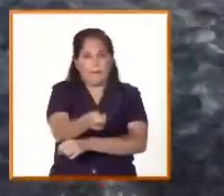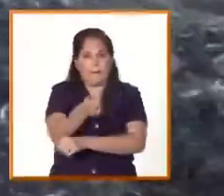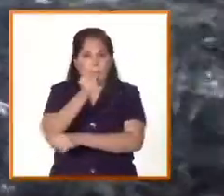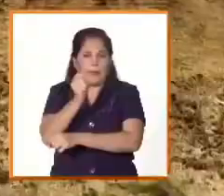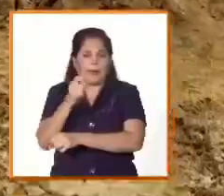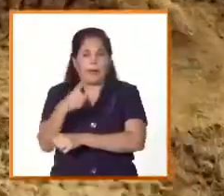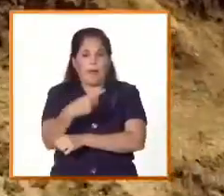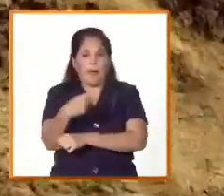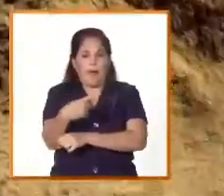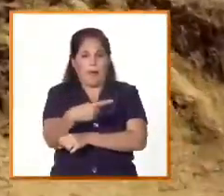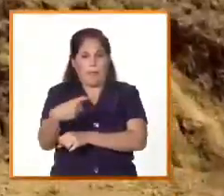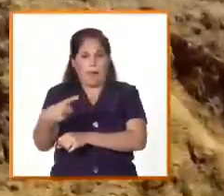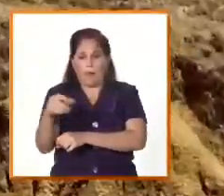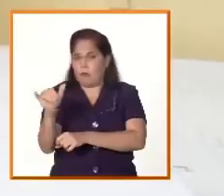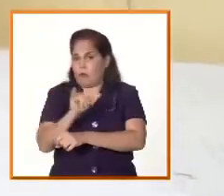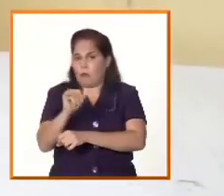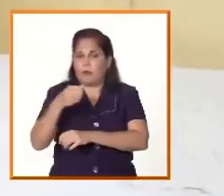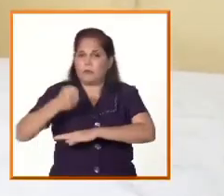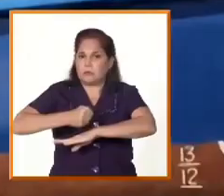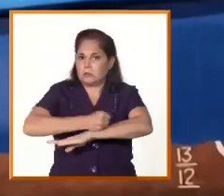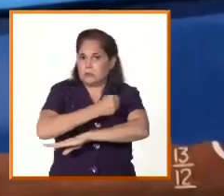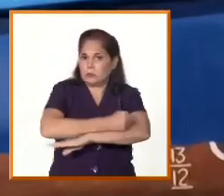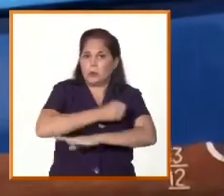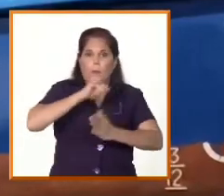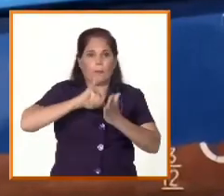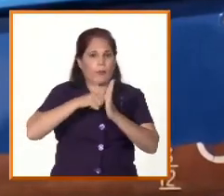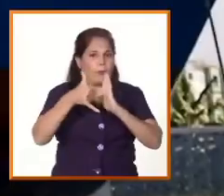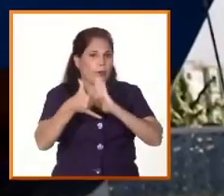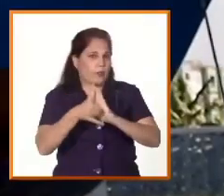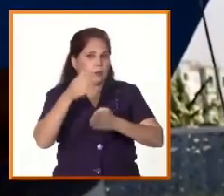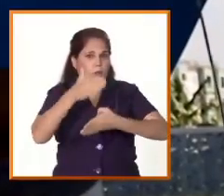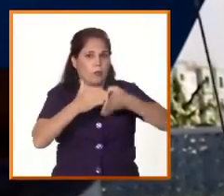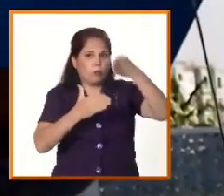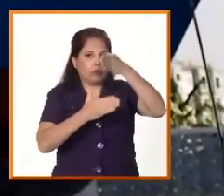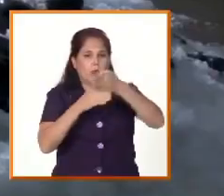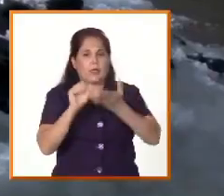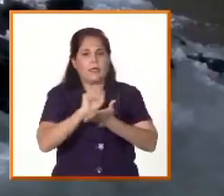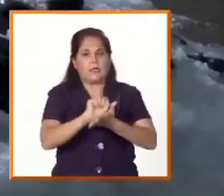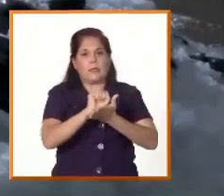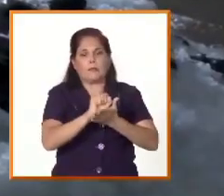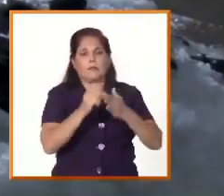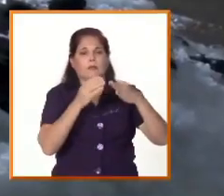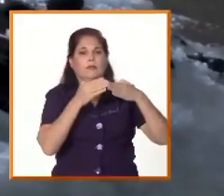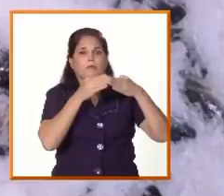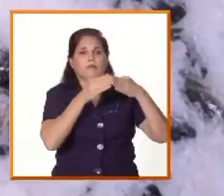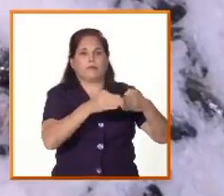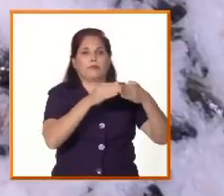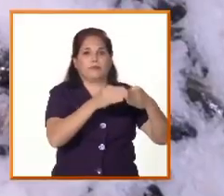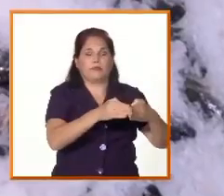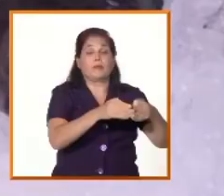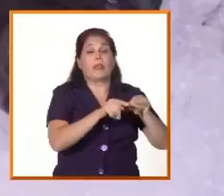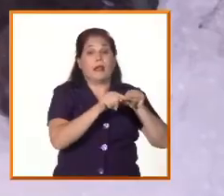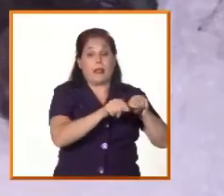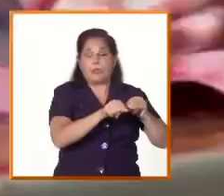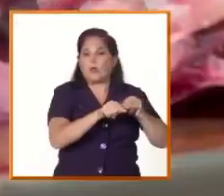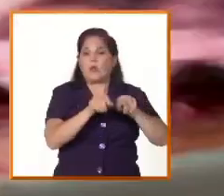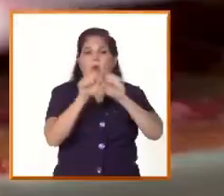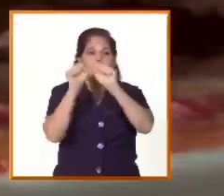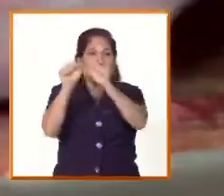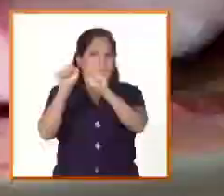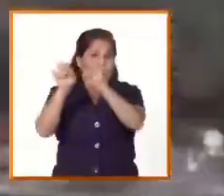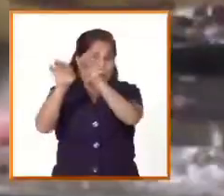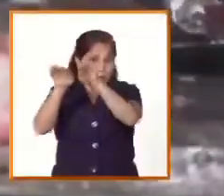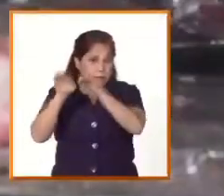camaronicultura transportación proyectos construcción y servicios navales operaciones portuarias y frigoríficas